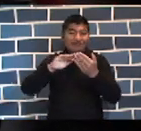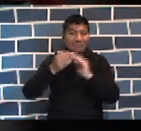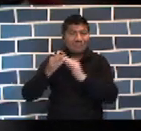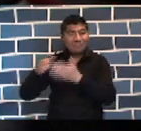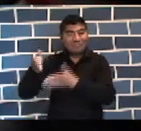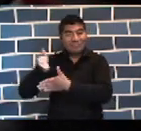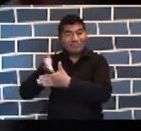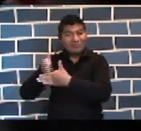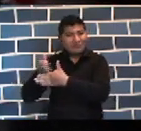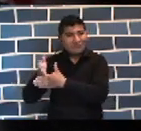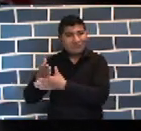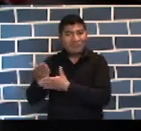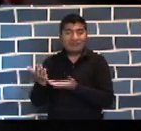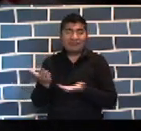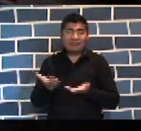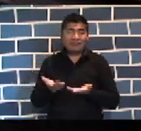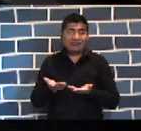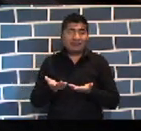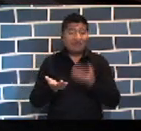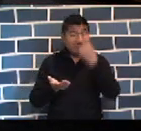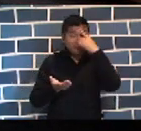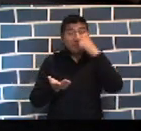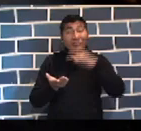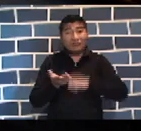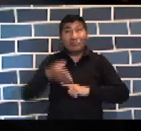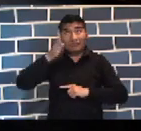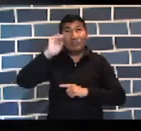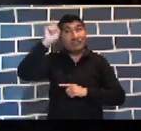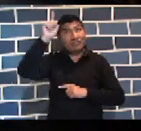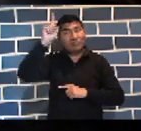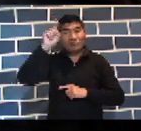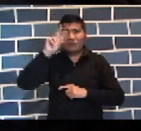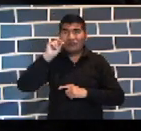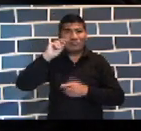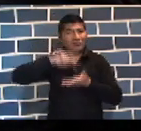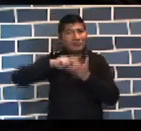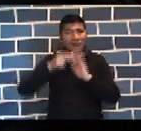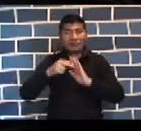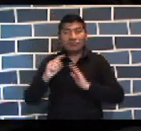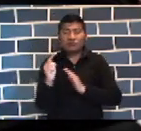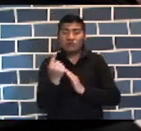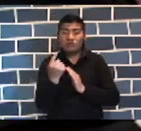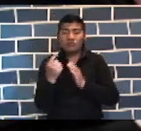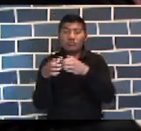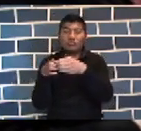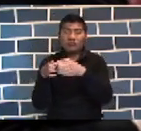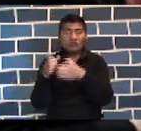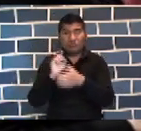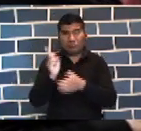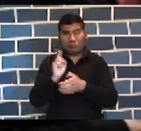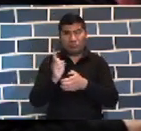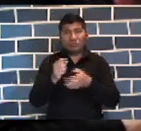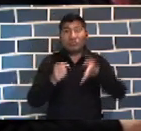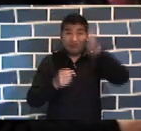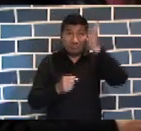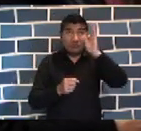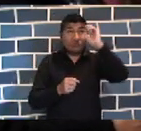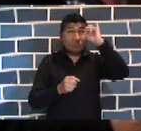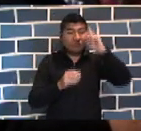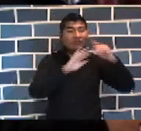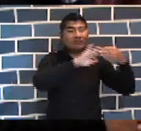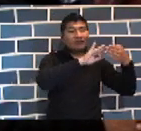divinas. Por tanto, Dios no es soledad, sino Dios es